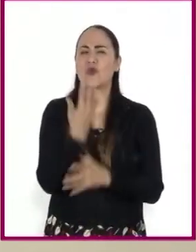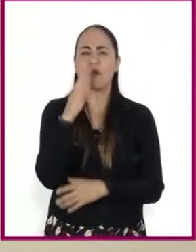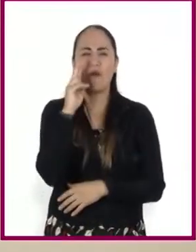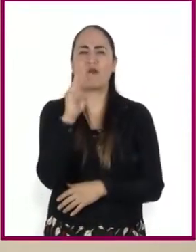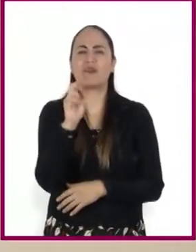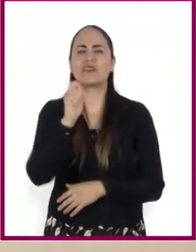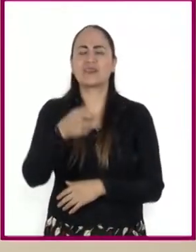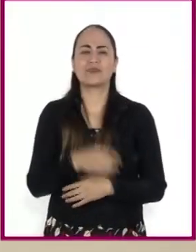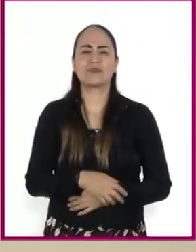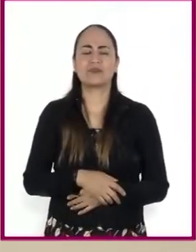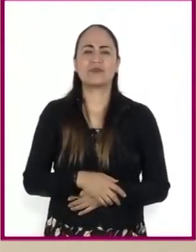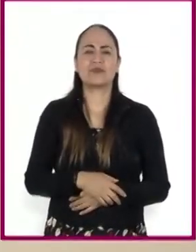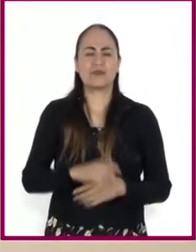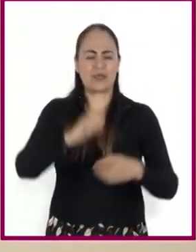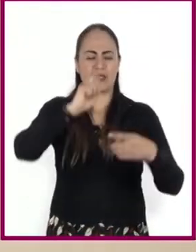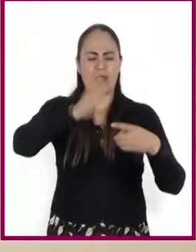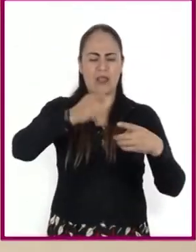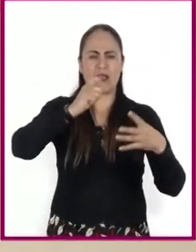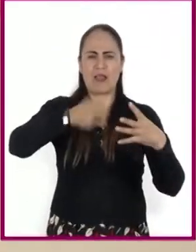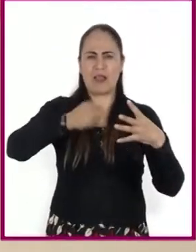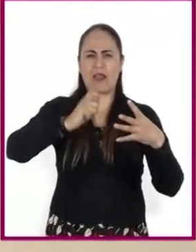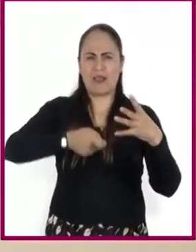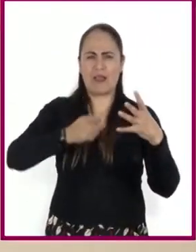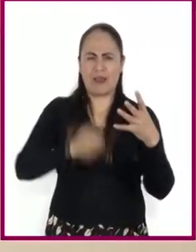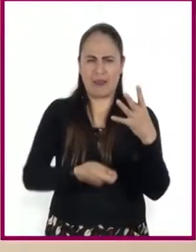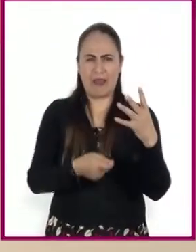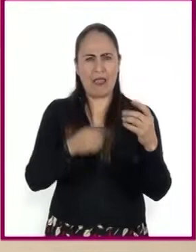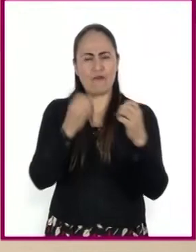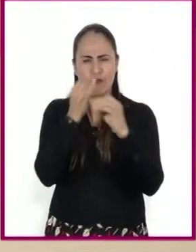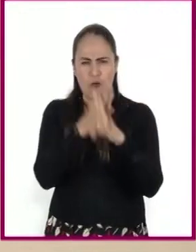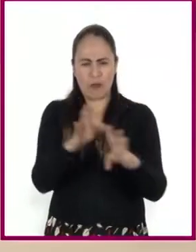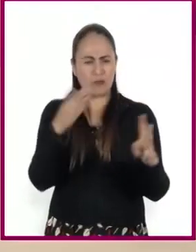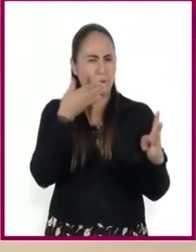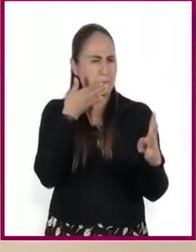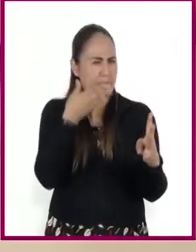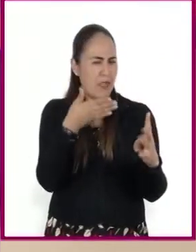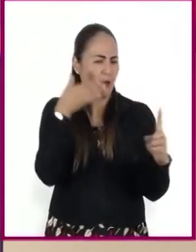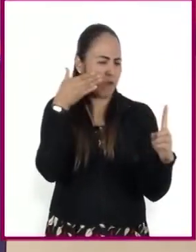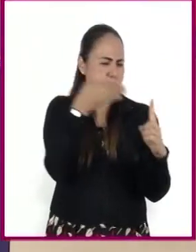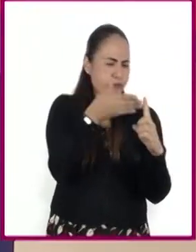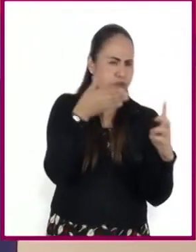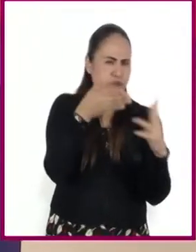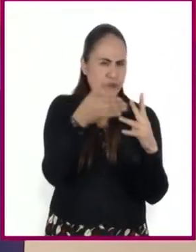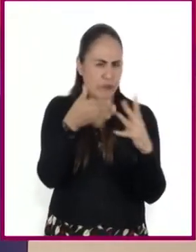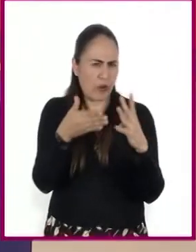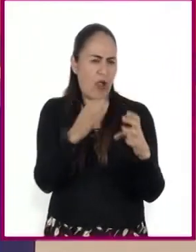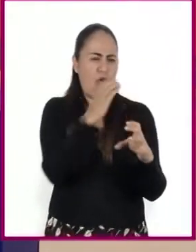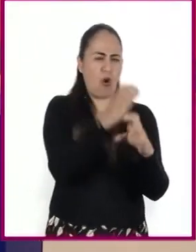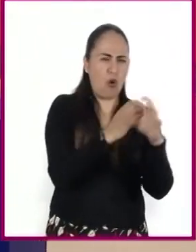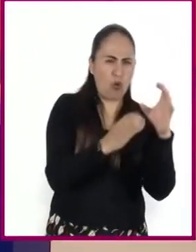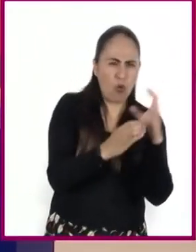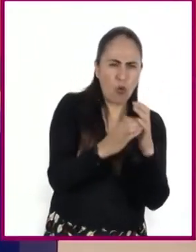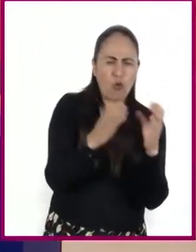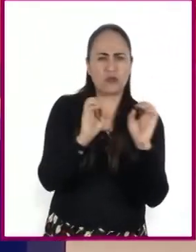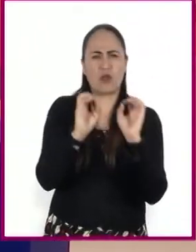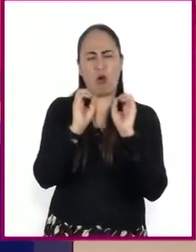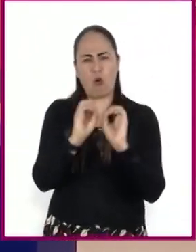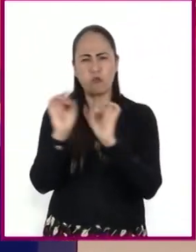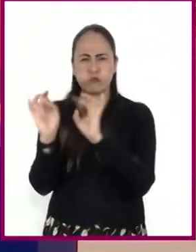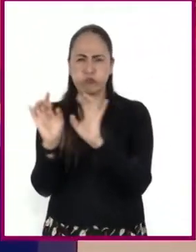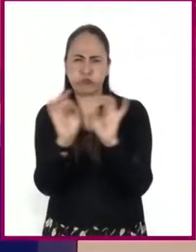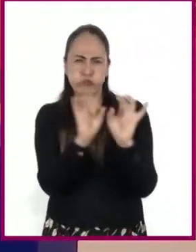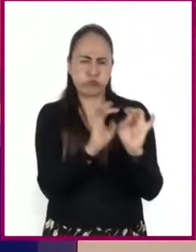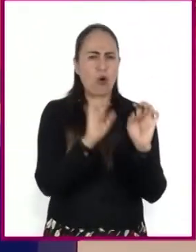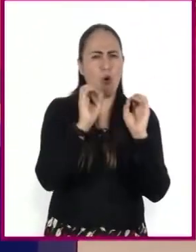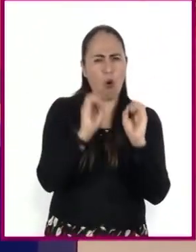que las definiciones se utilizan para exponer de manera precisa información sobre un objeto, fenómeno o concepto y